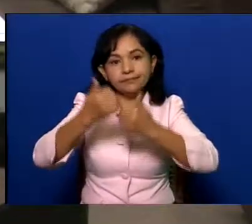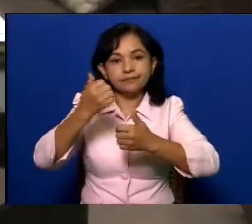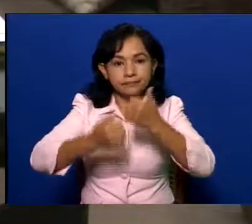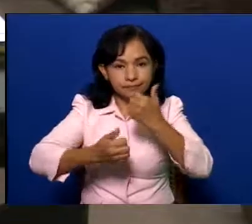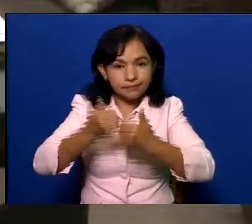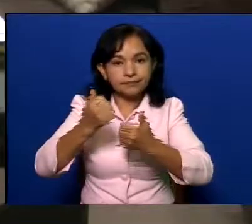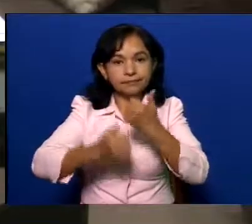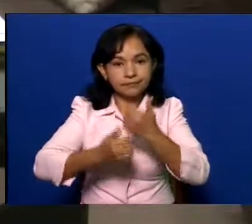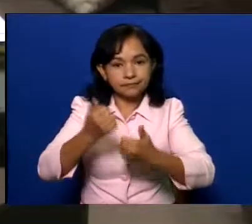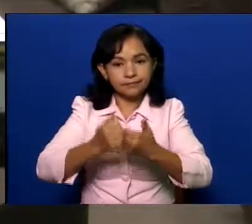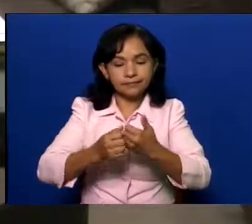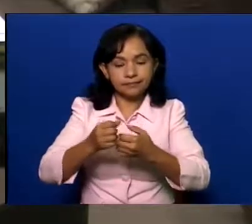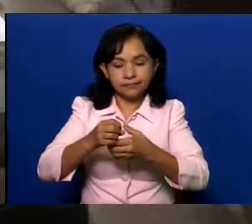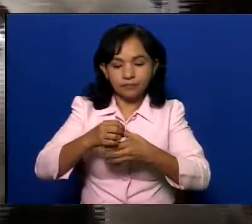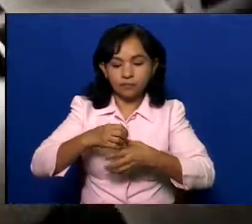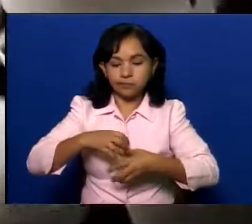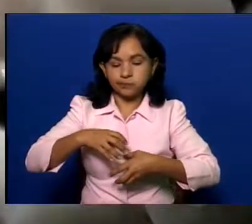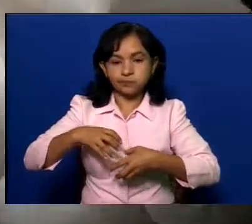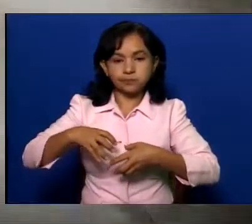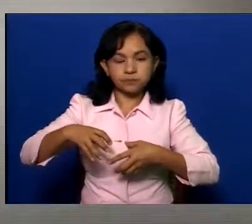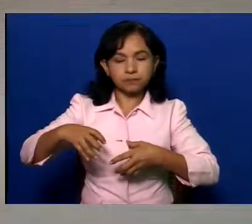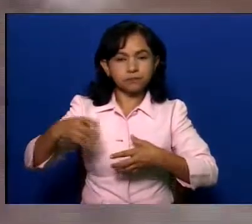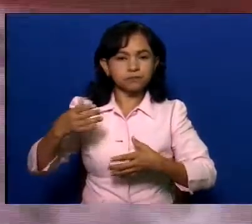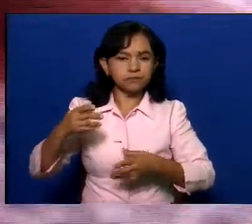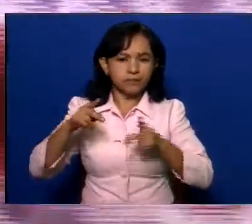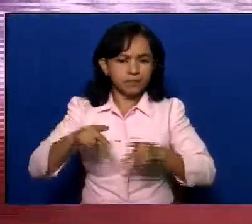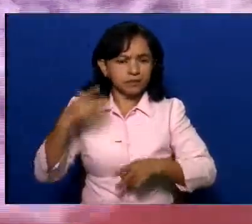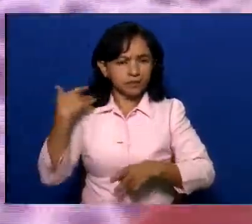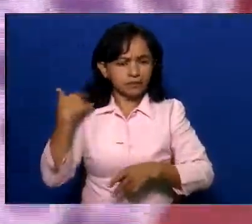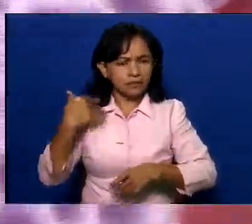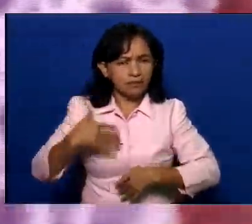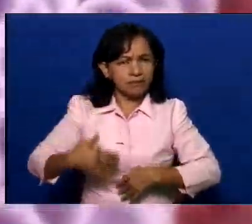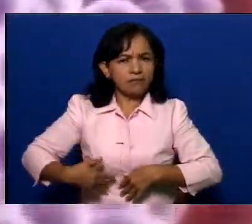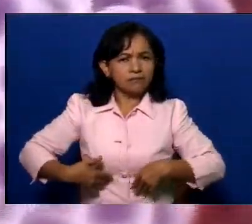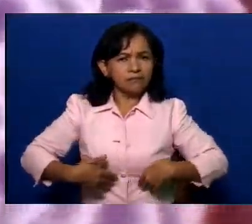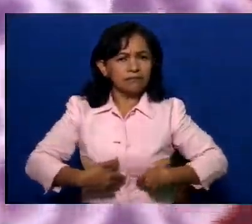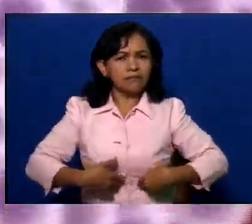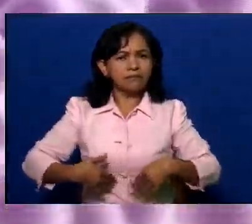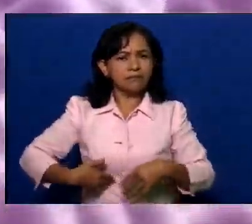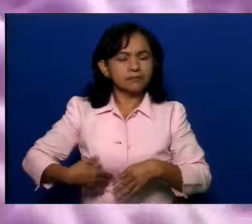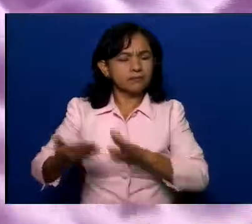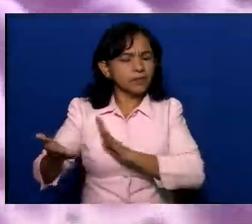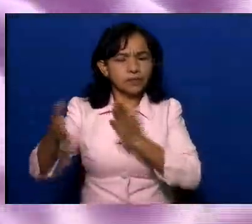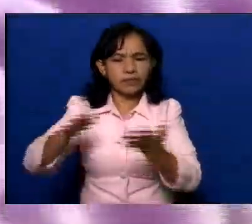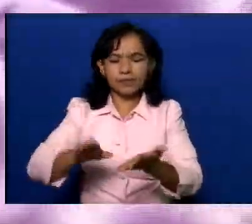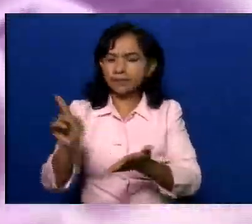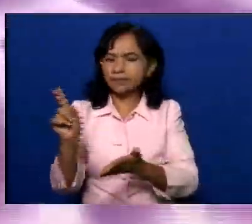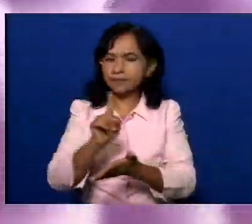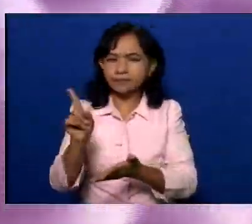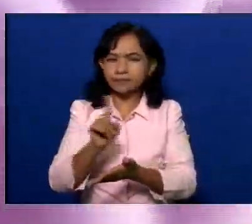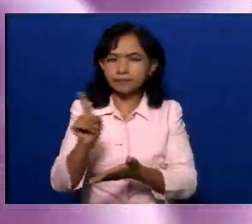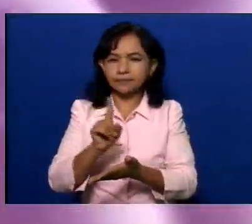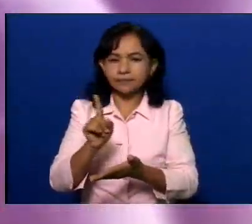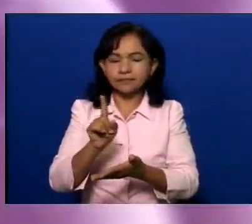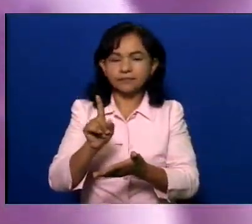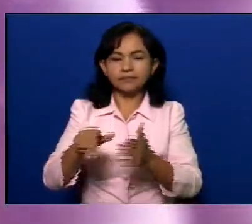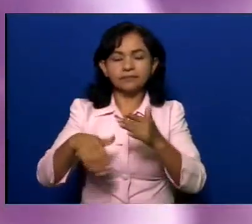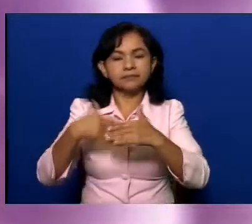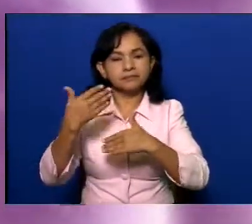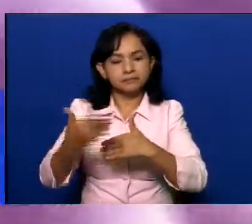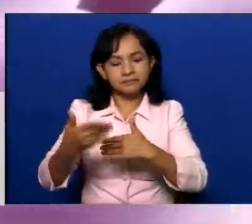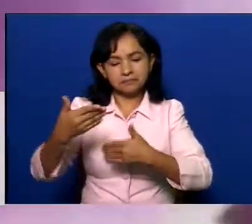forman las masas que la gente las detecta, pero a veces no mueren por eso, pues son detectados, se hace